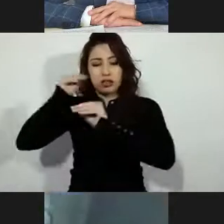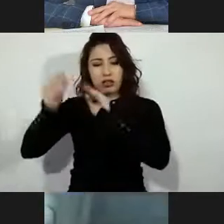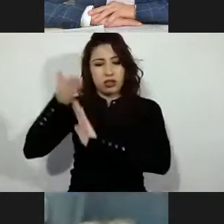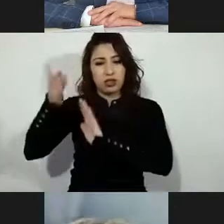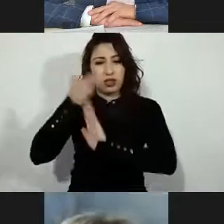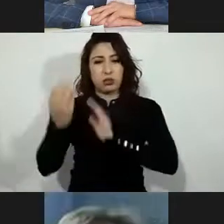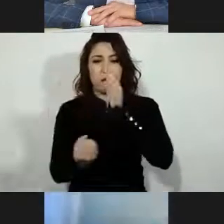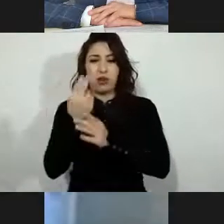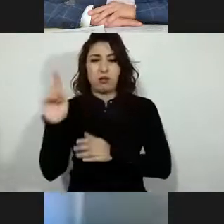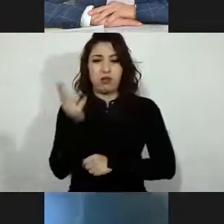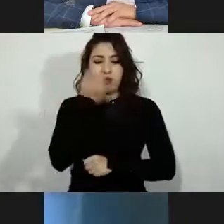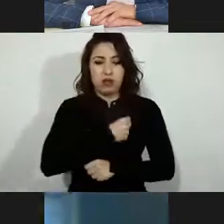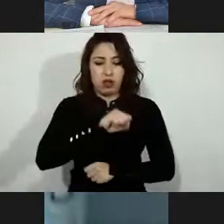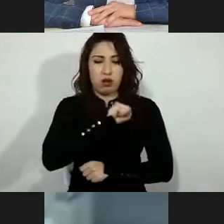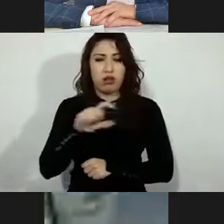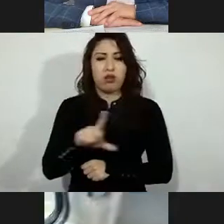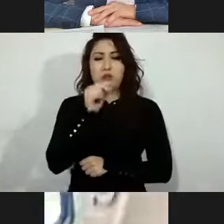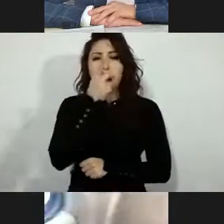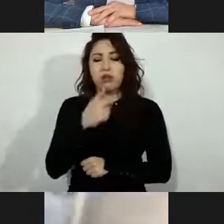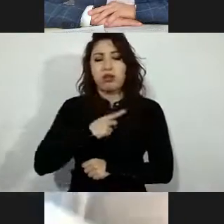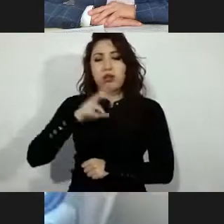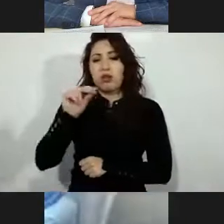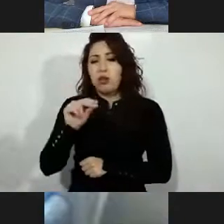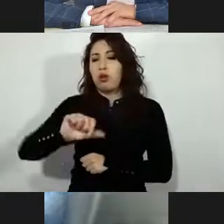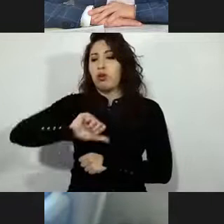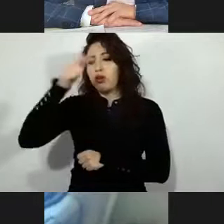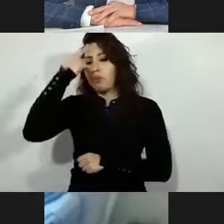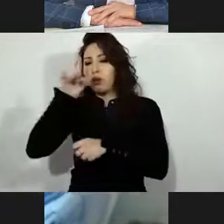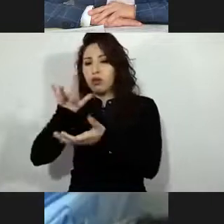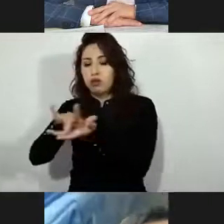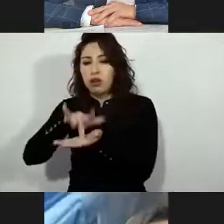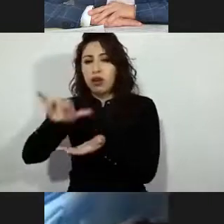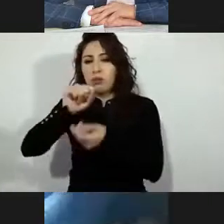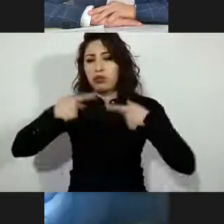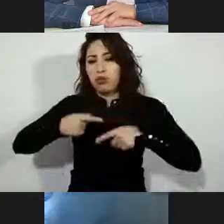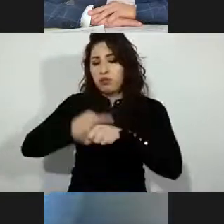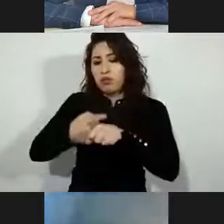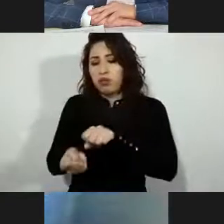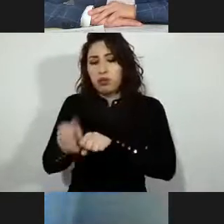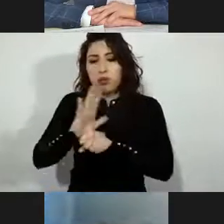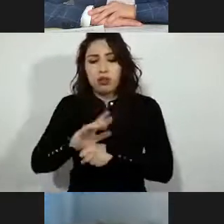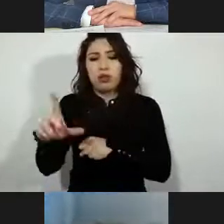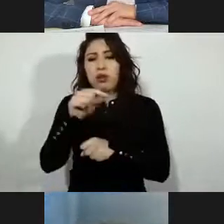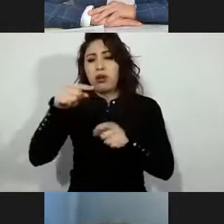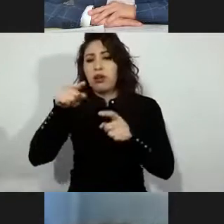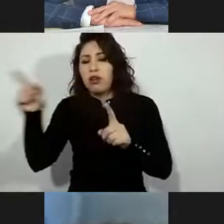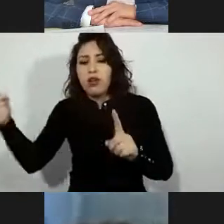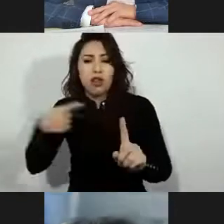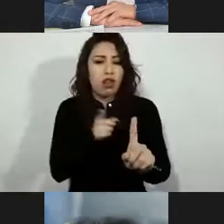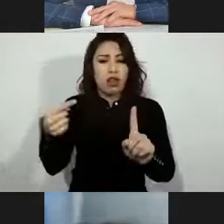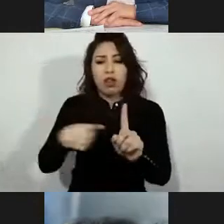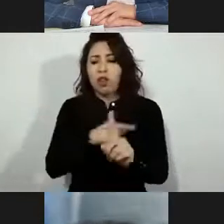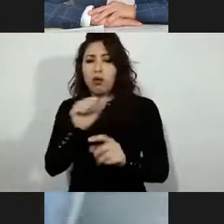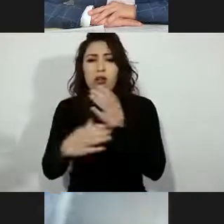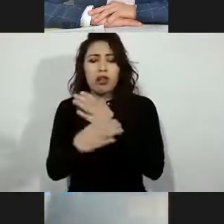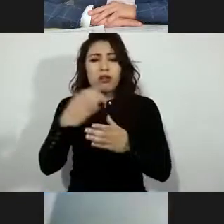nos quedaron de explicar que era para el tema de la pandemia y después pues que ya ni siquiera nos iban a informar con las modificaciones a la ley. Entonces,